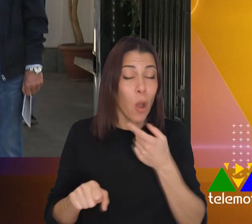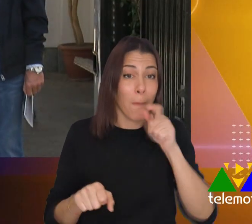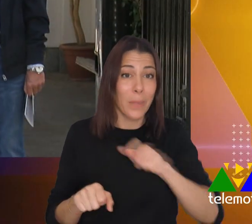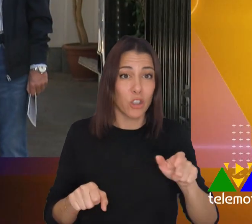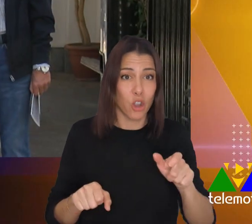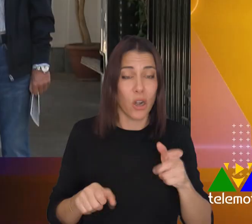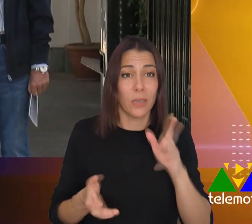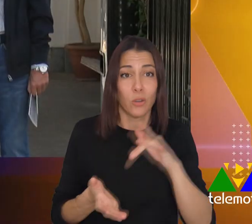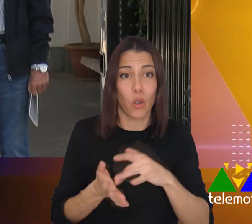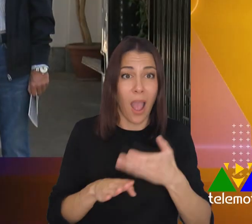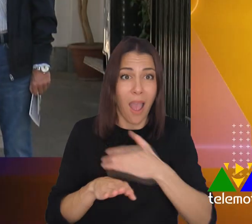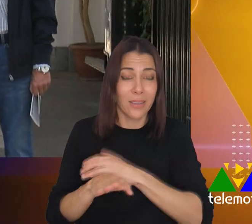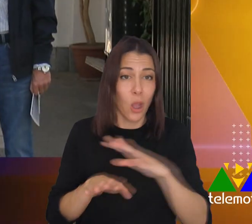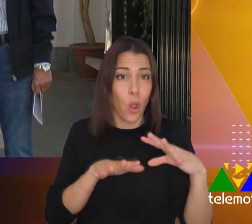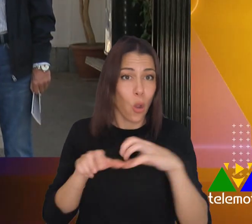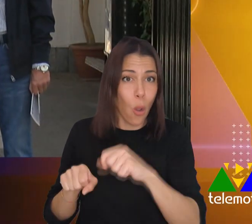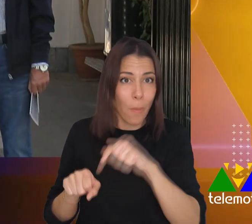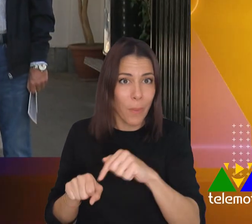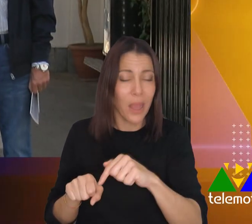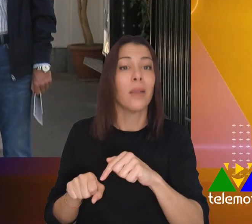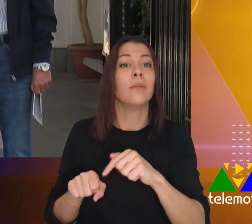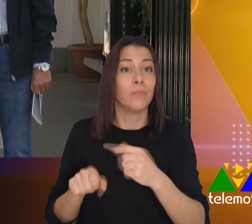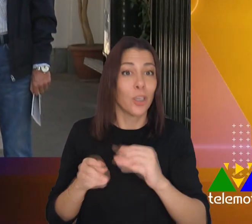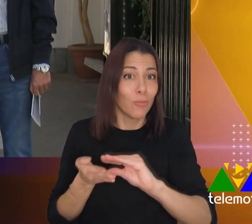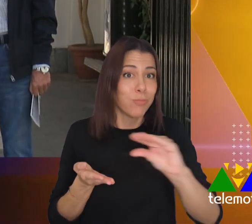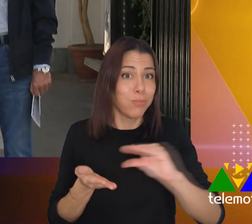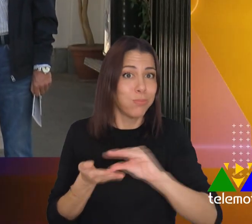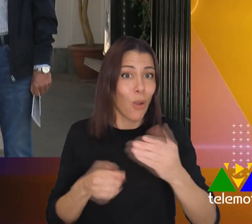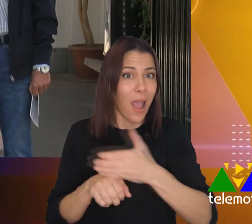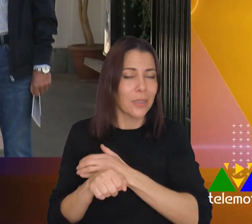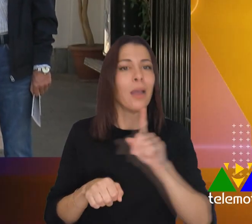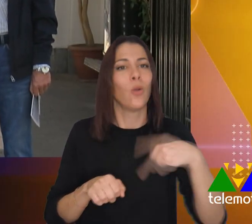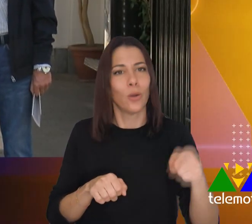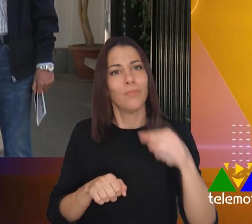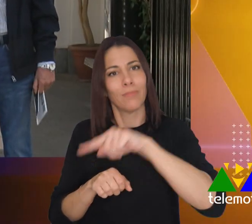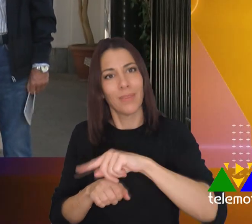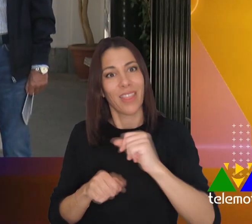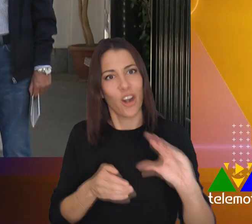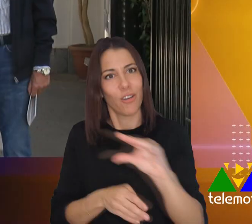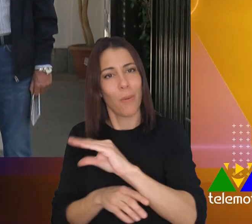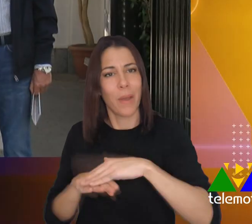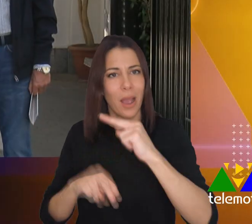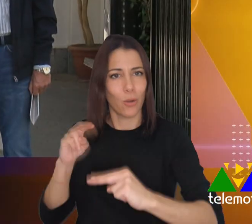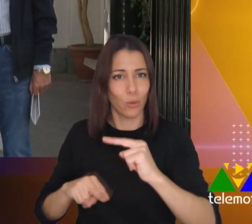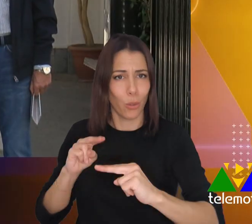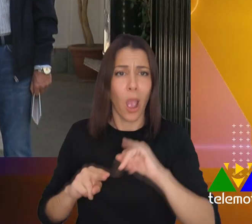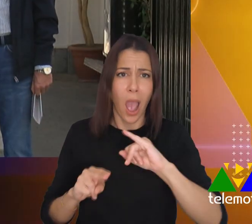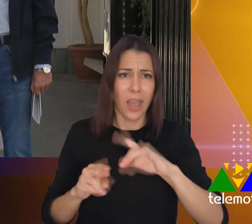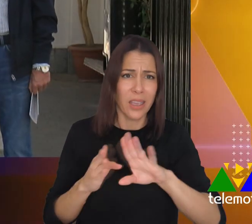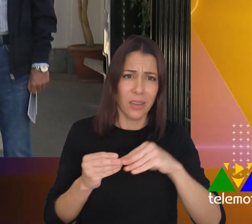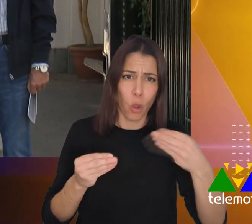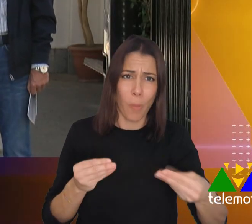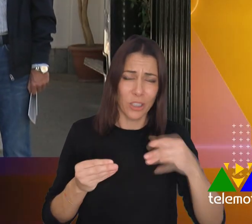los nichos y los panteones aquí, construyeron el patio. Se conserva esta documentación está en el archivo del ayuntamiento y se